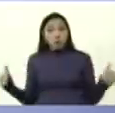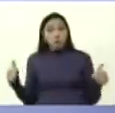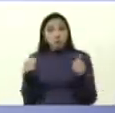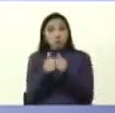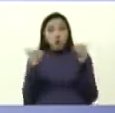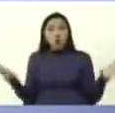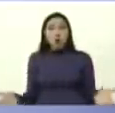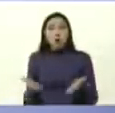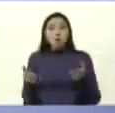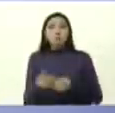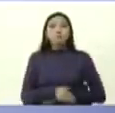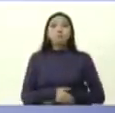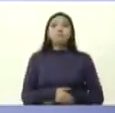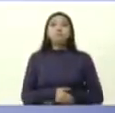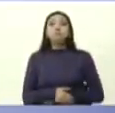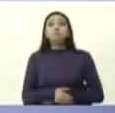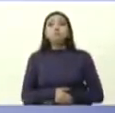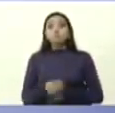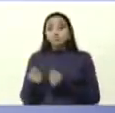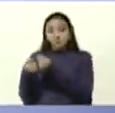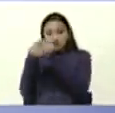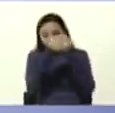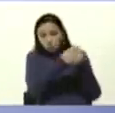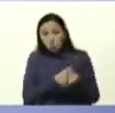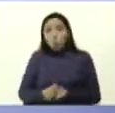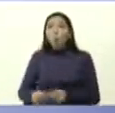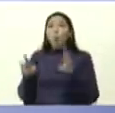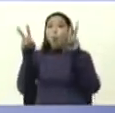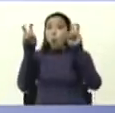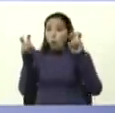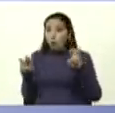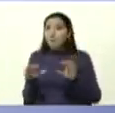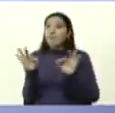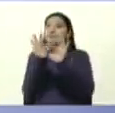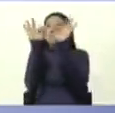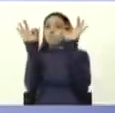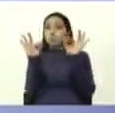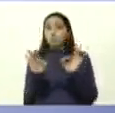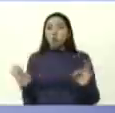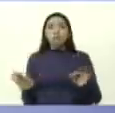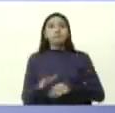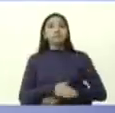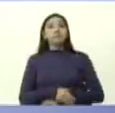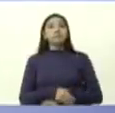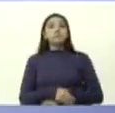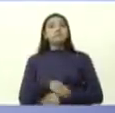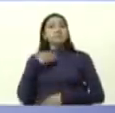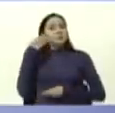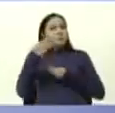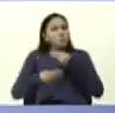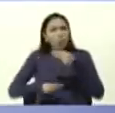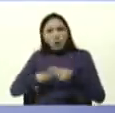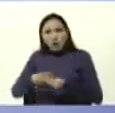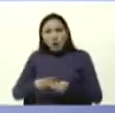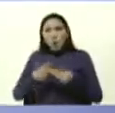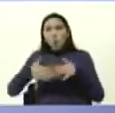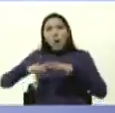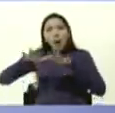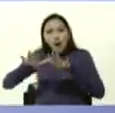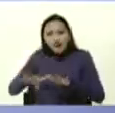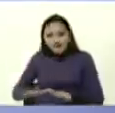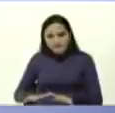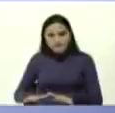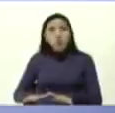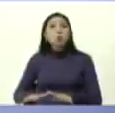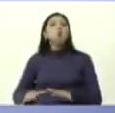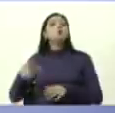lo que será la implementación de la nueva expresión monetaria. Ha dicho que se realizará una pausa de transacciones